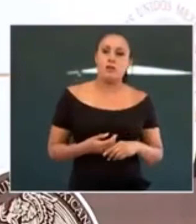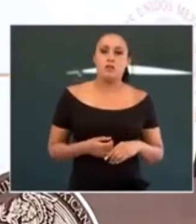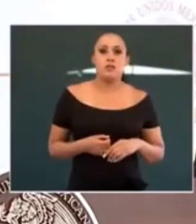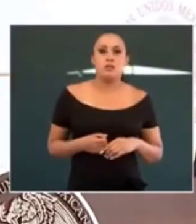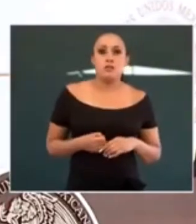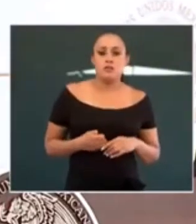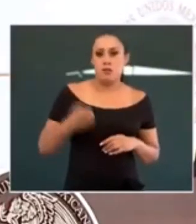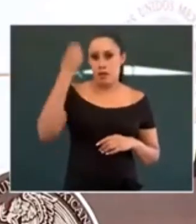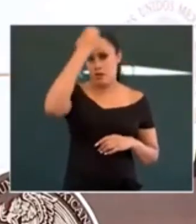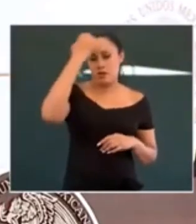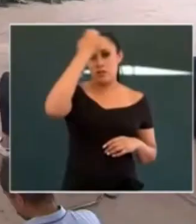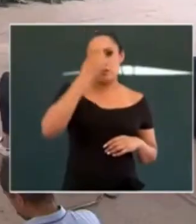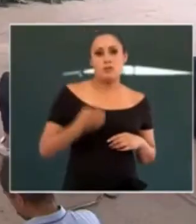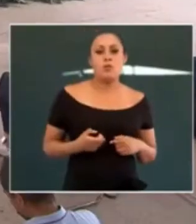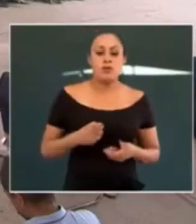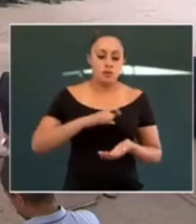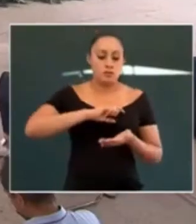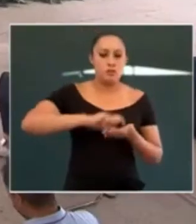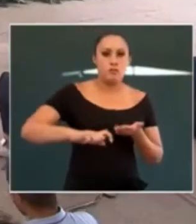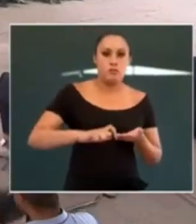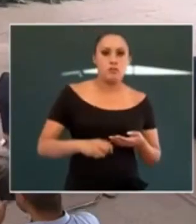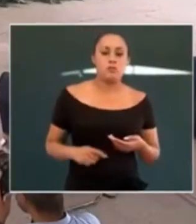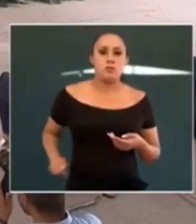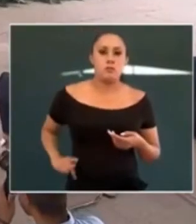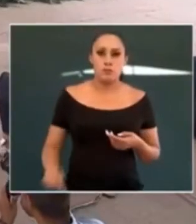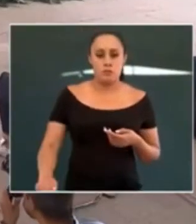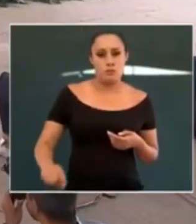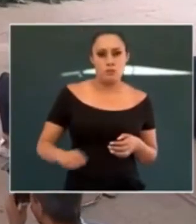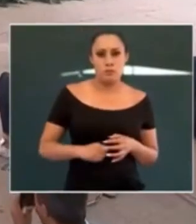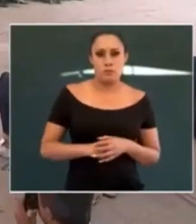había presupuesto público.